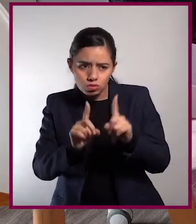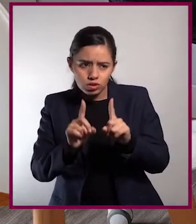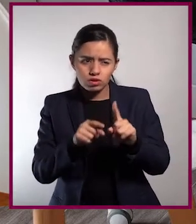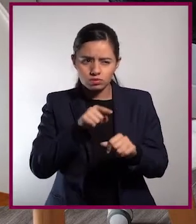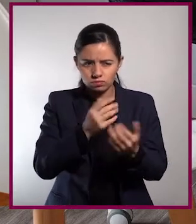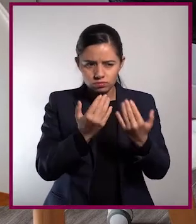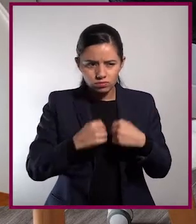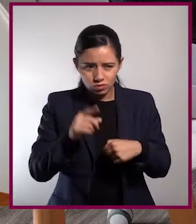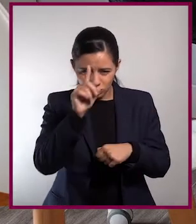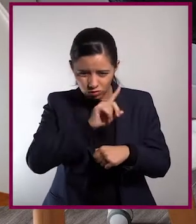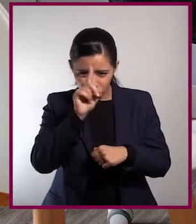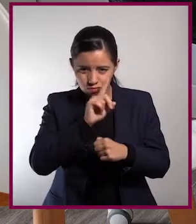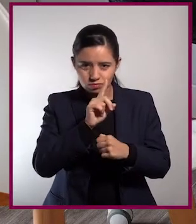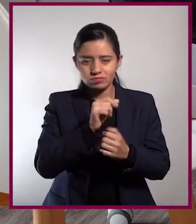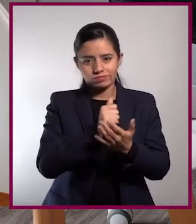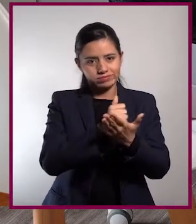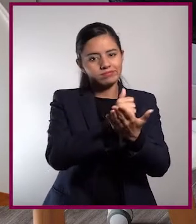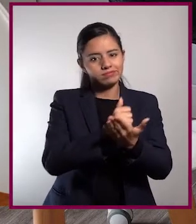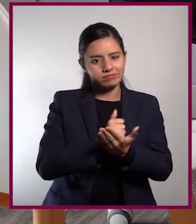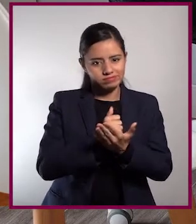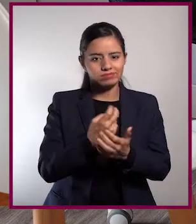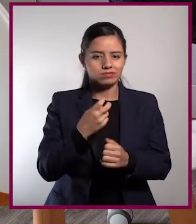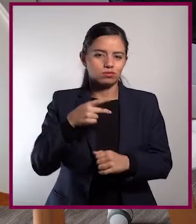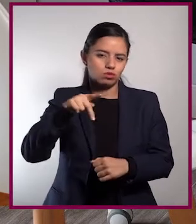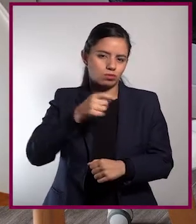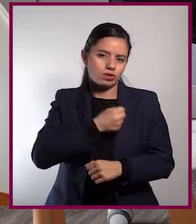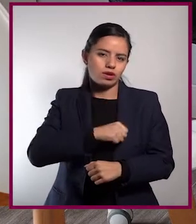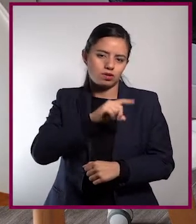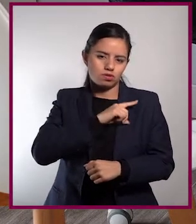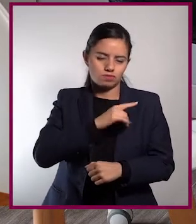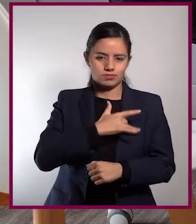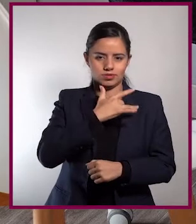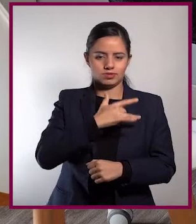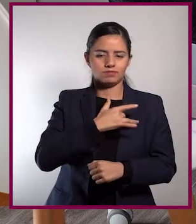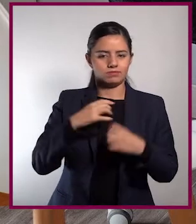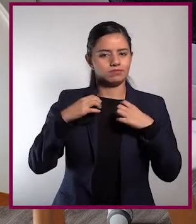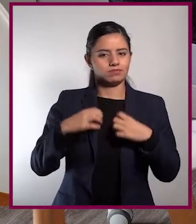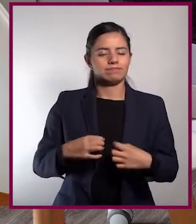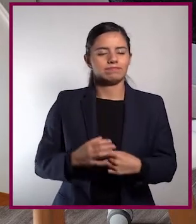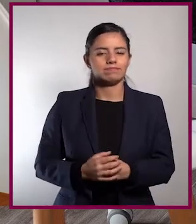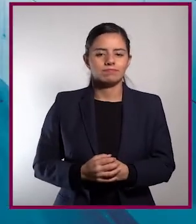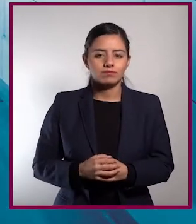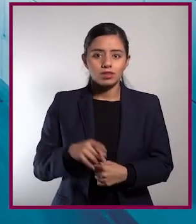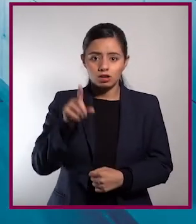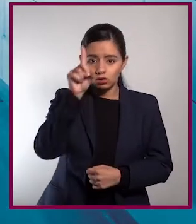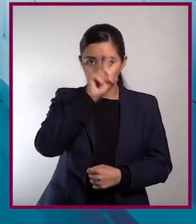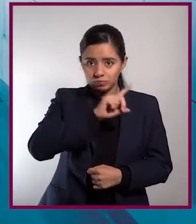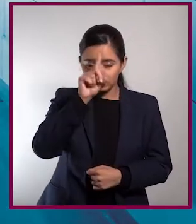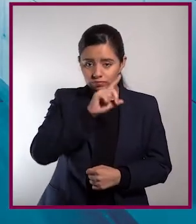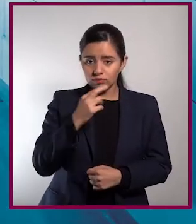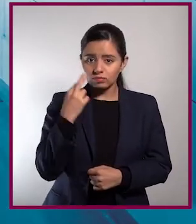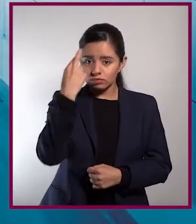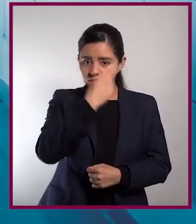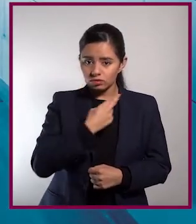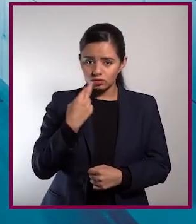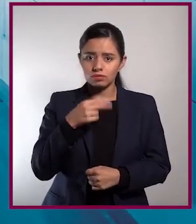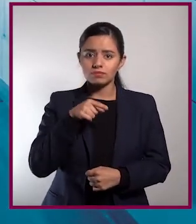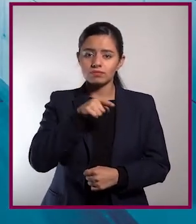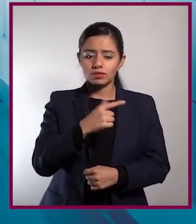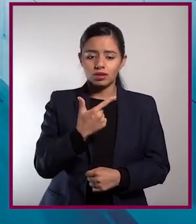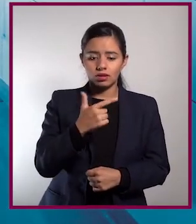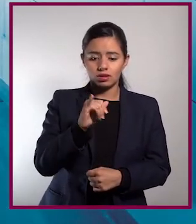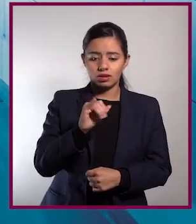pedir consejos al especialista, pues esto también es parte del cuidado de la salud emocional y física. Se aconseja que las revisiones